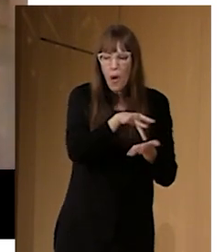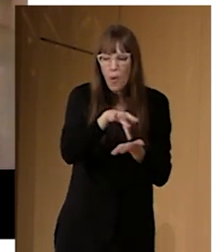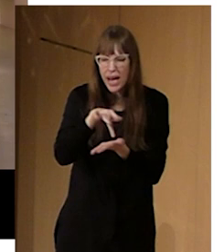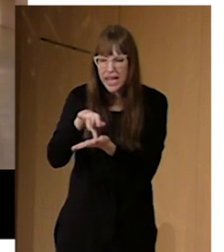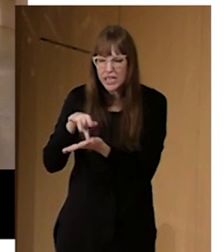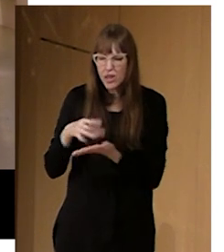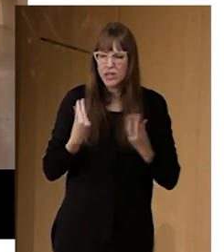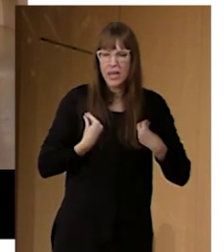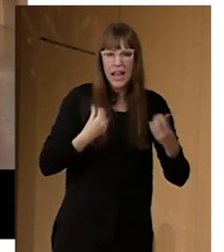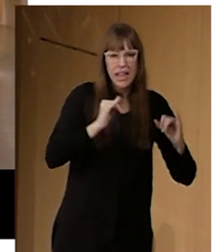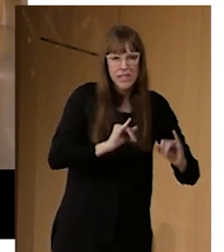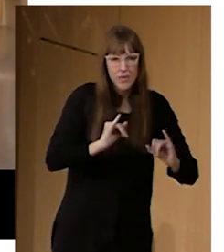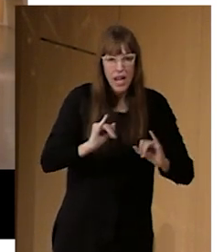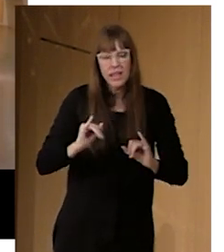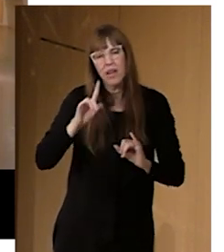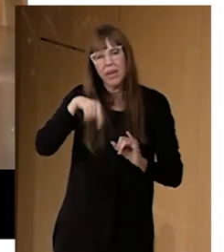que